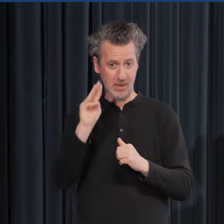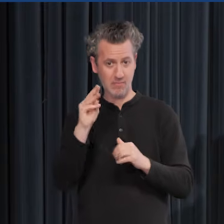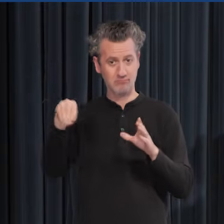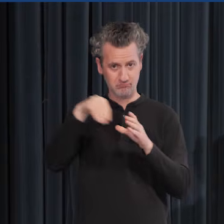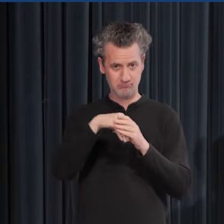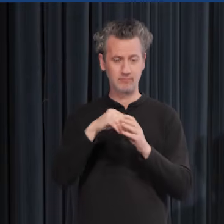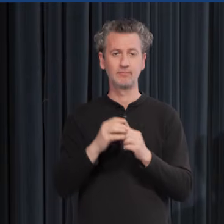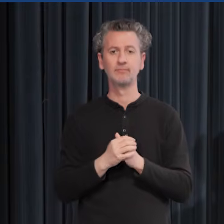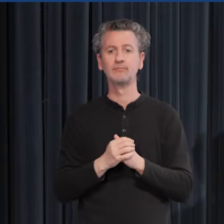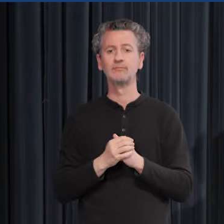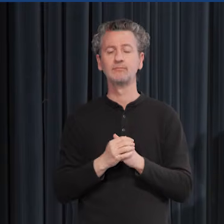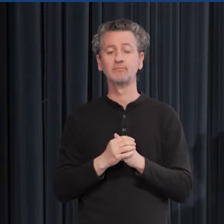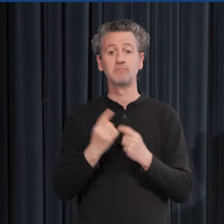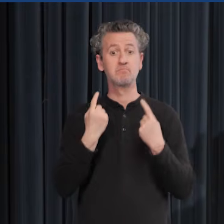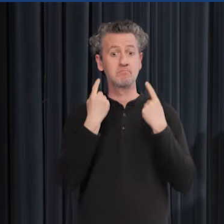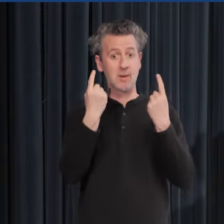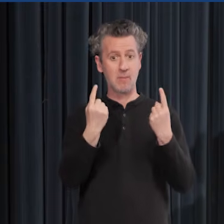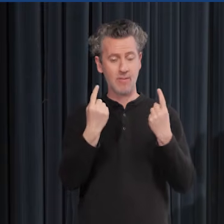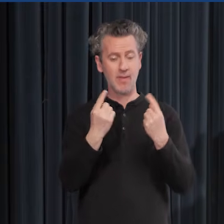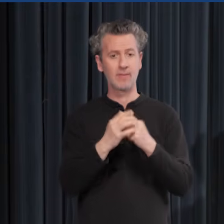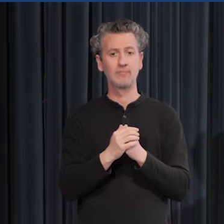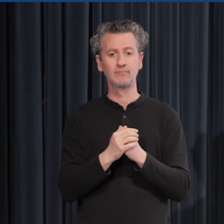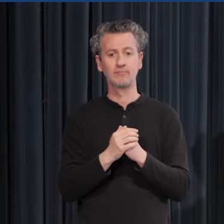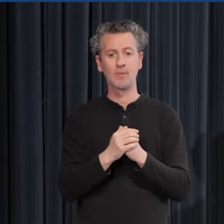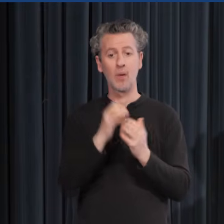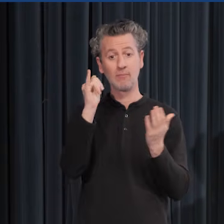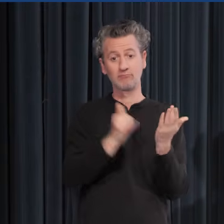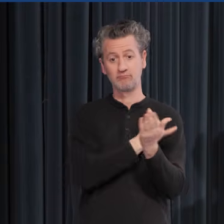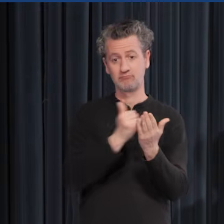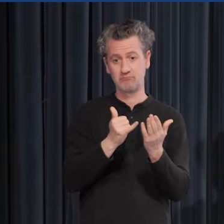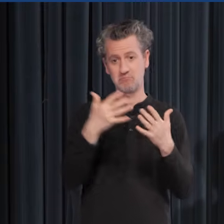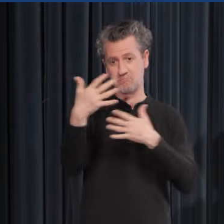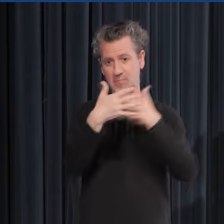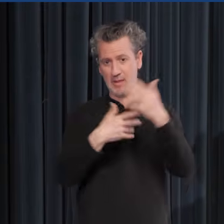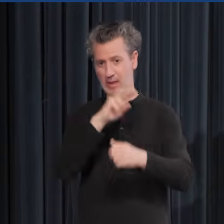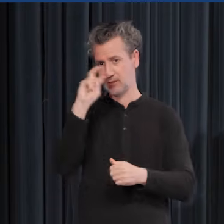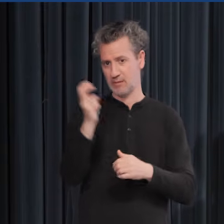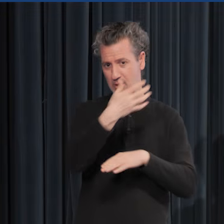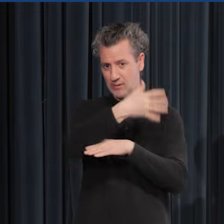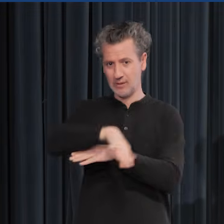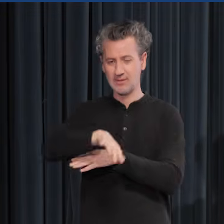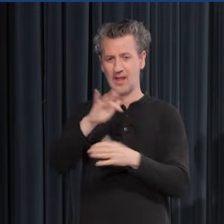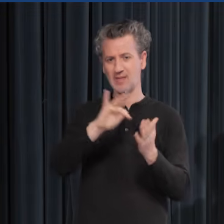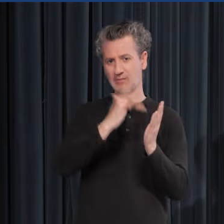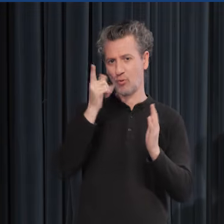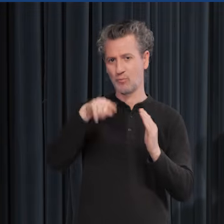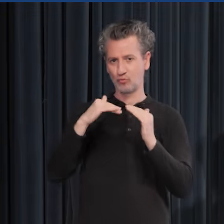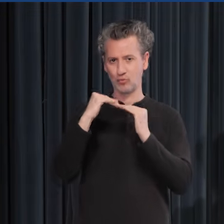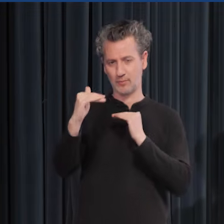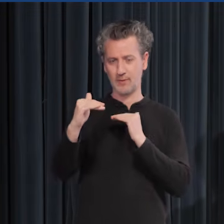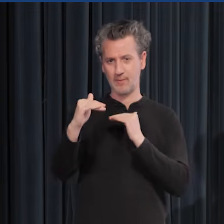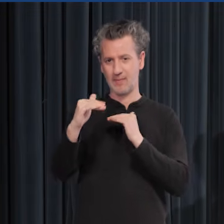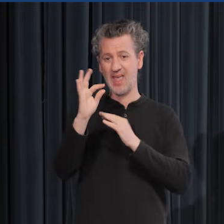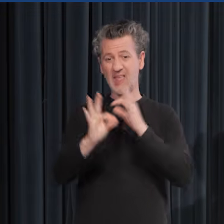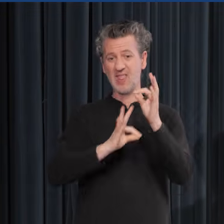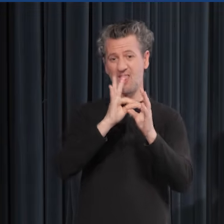vez, aludiendo a lo que ha comentado Antonio, introduce unos módulos transversales sobre digitalización y sostenibilidad en todos los